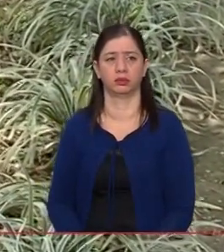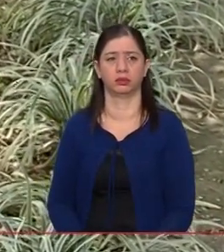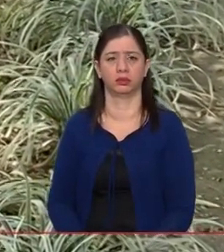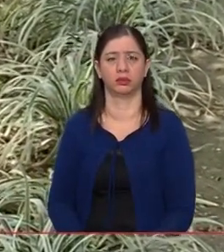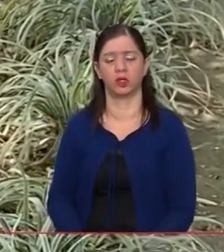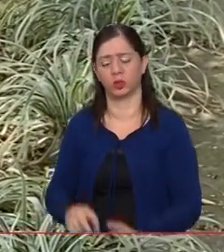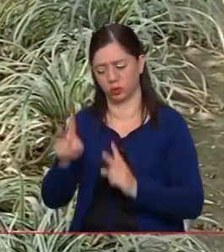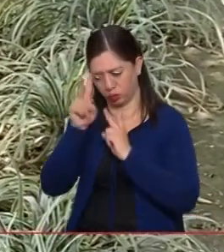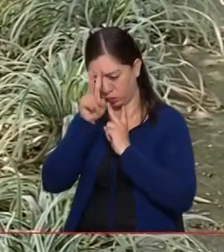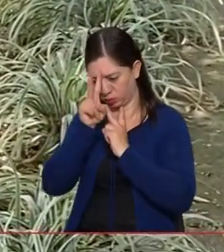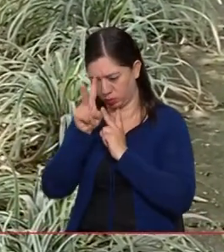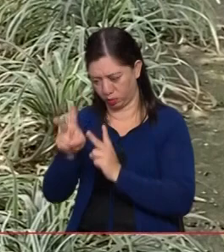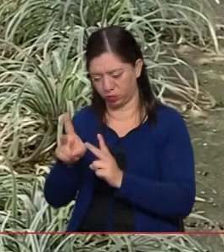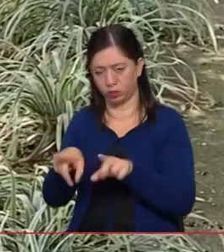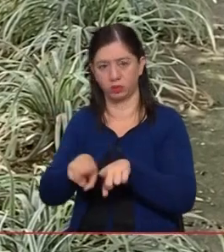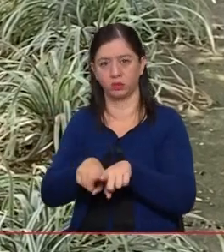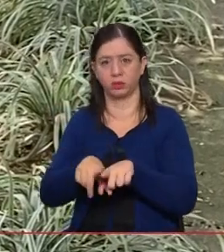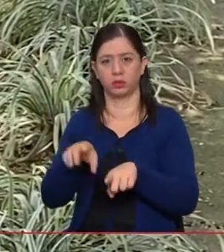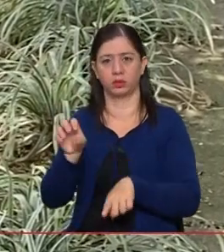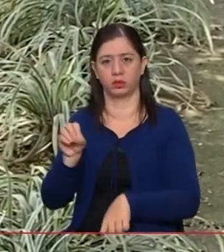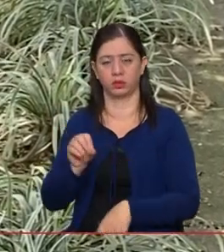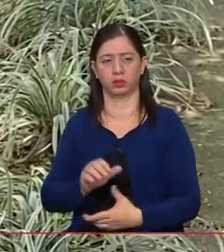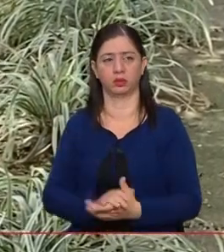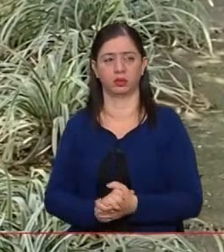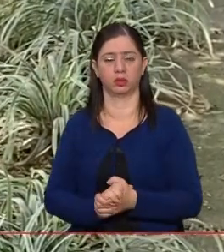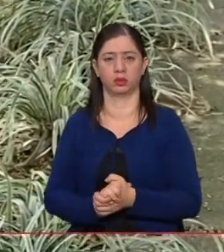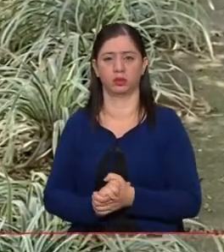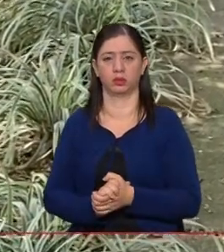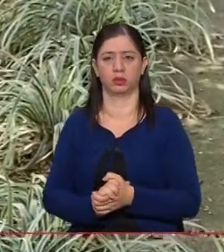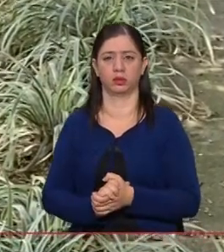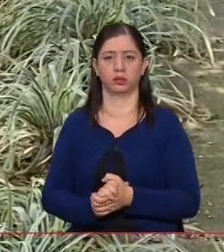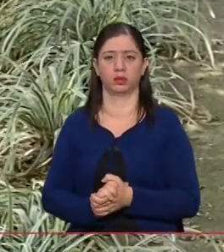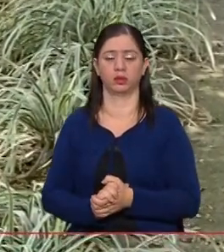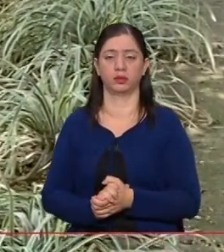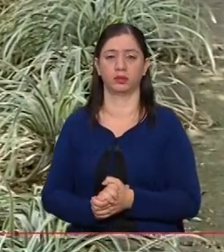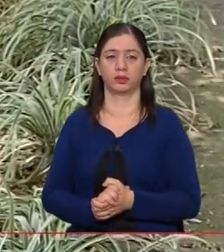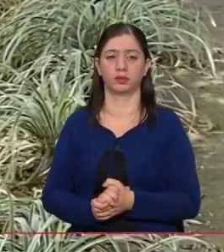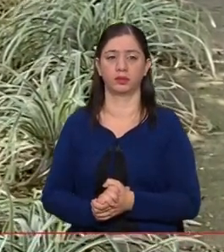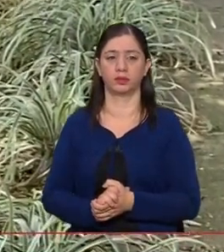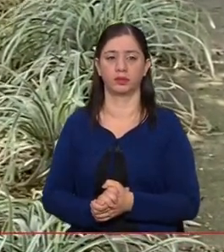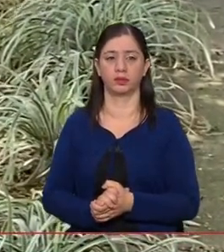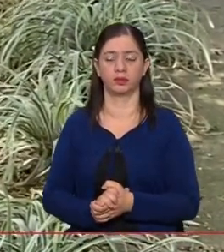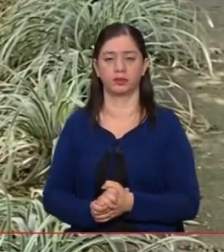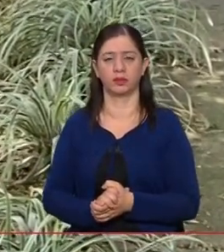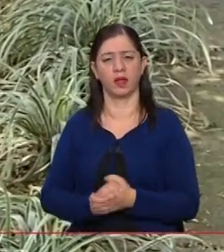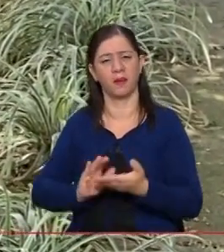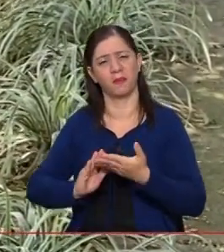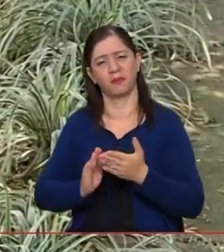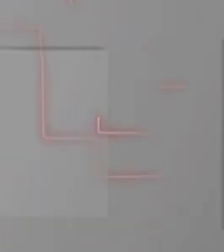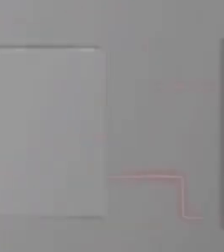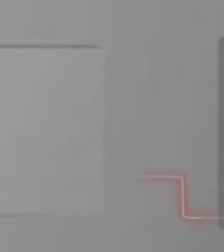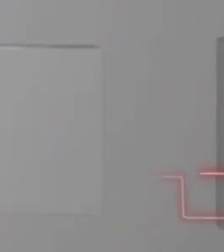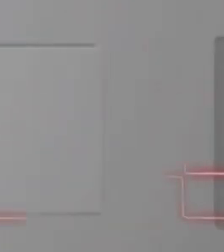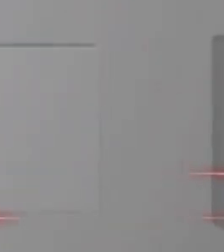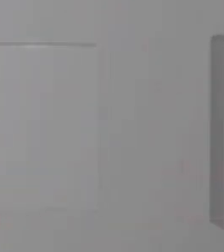hacerle un homenaje póstumo a mi hermano de paz.